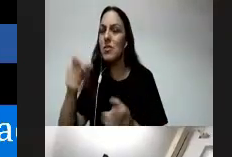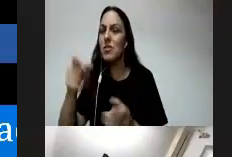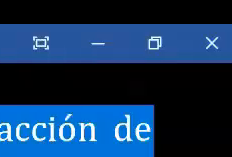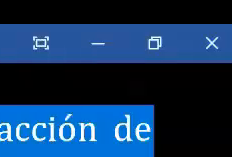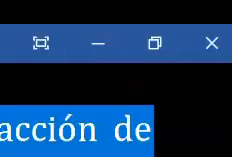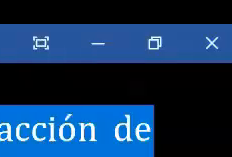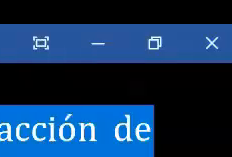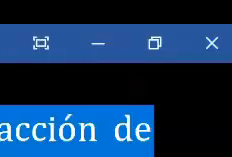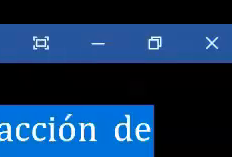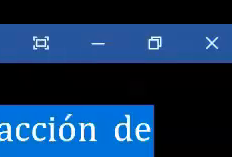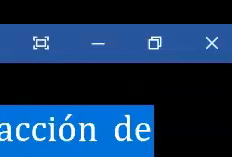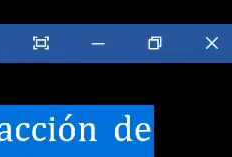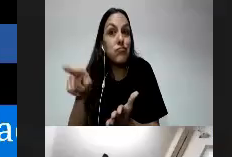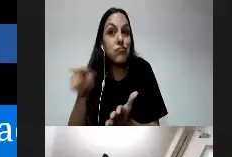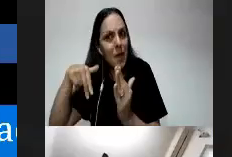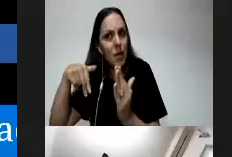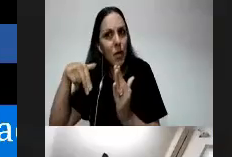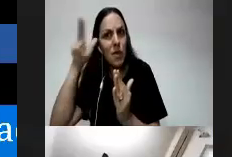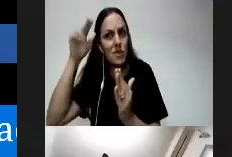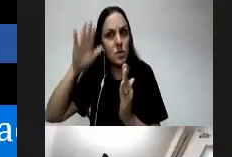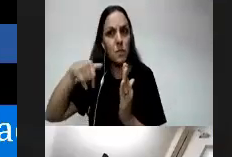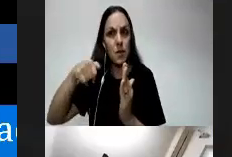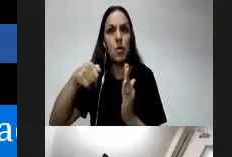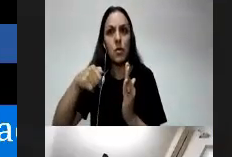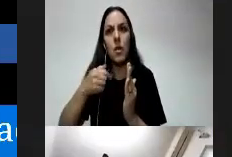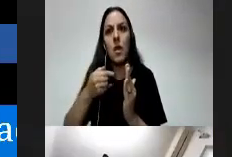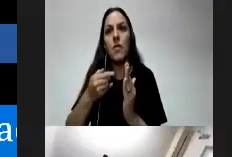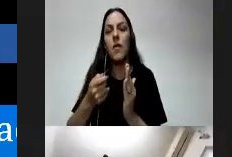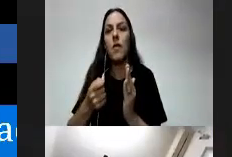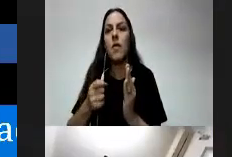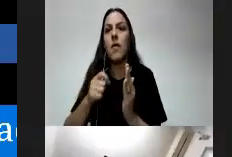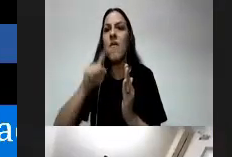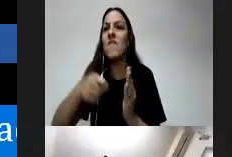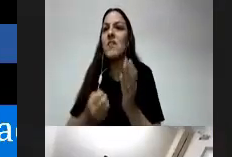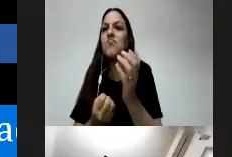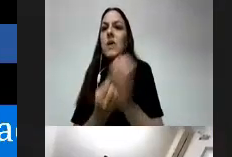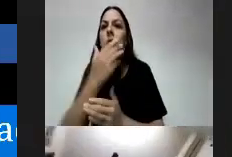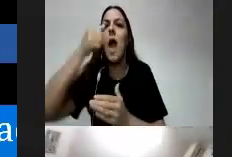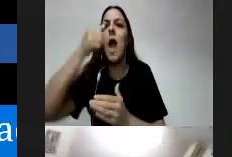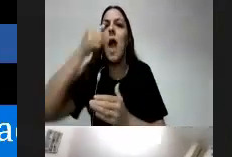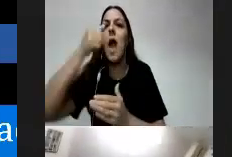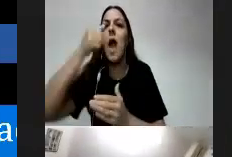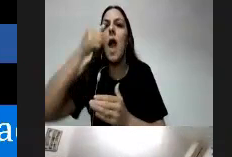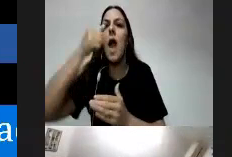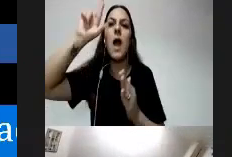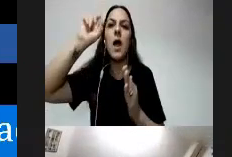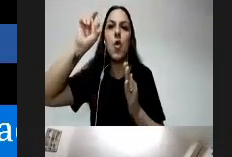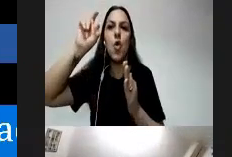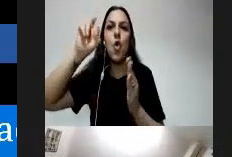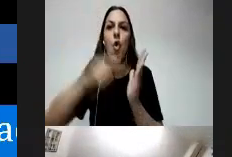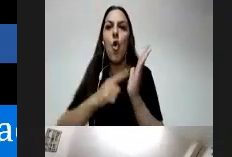acción de amparo con el objeto de que se declare la inconstitucionalidad del artículo 4, inciso B, del